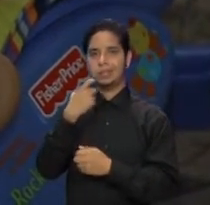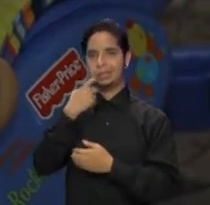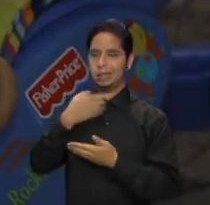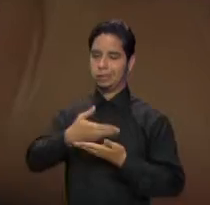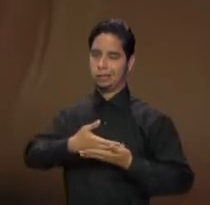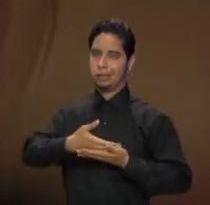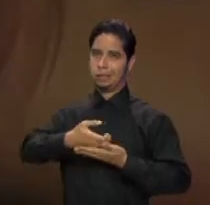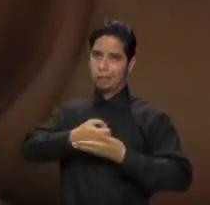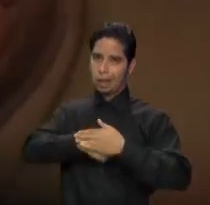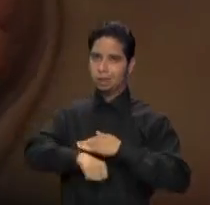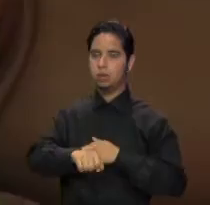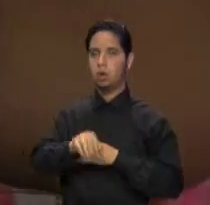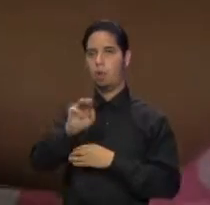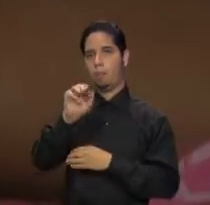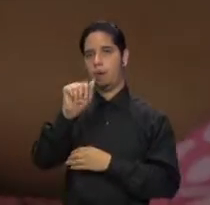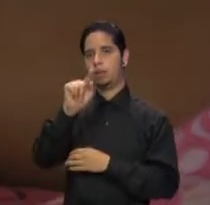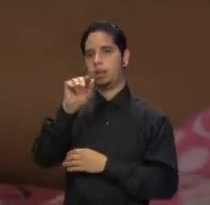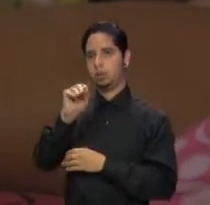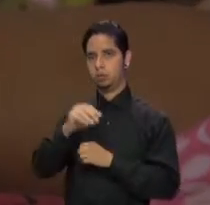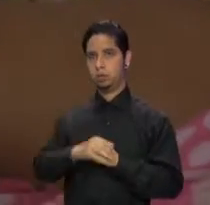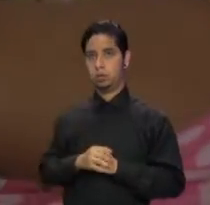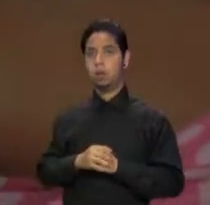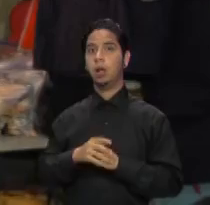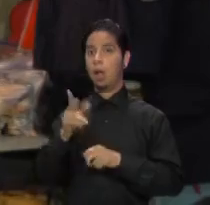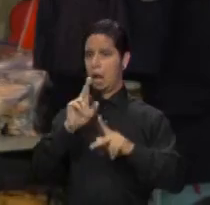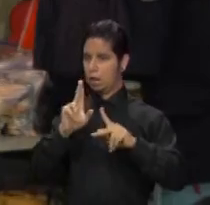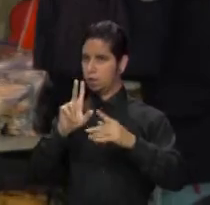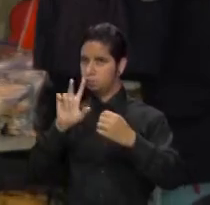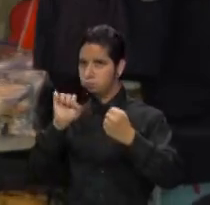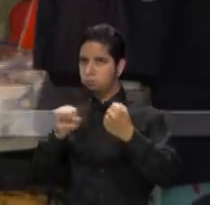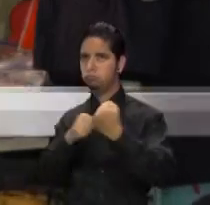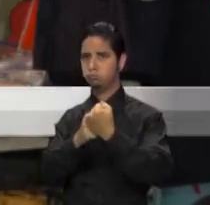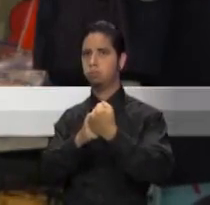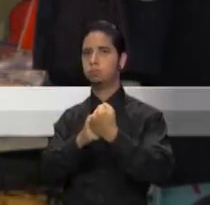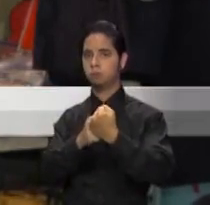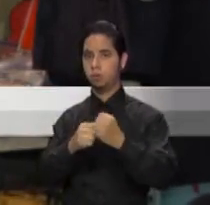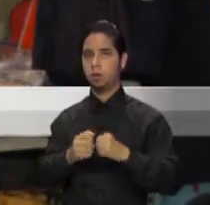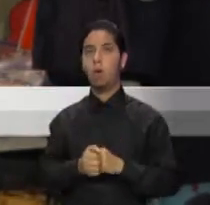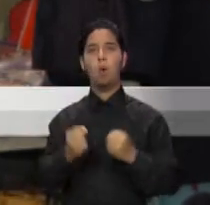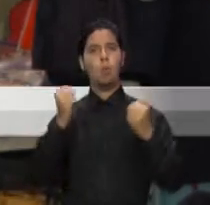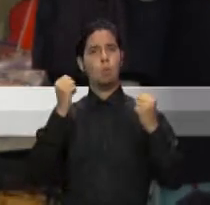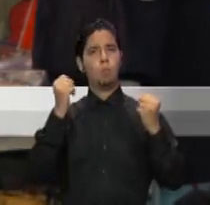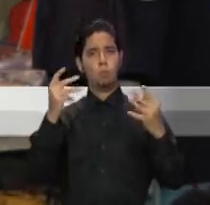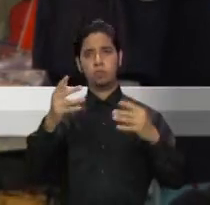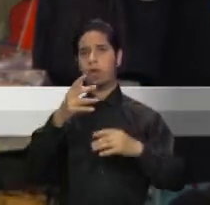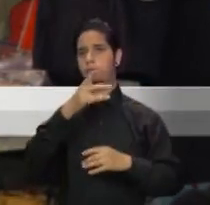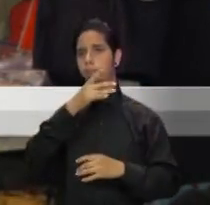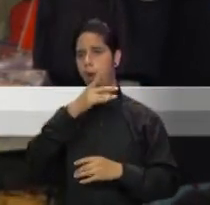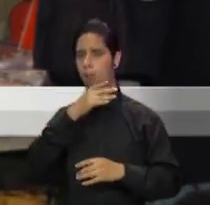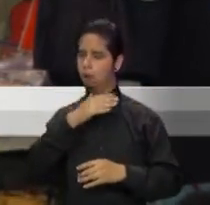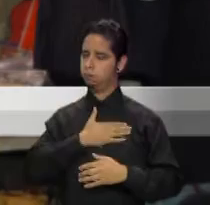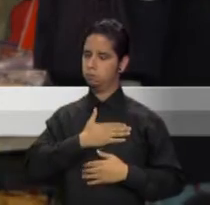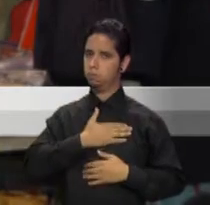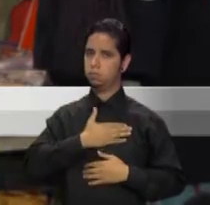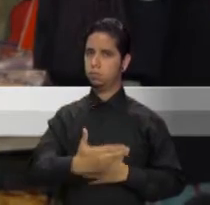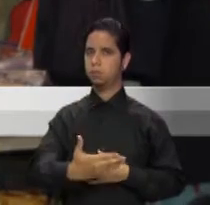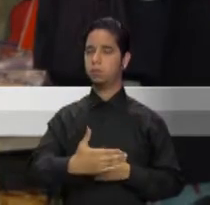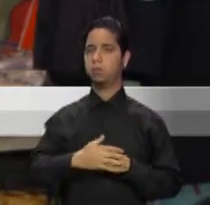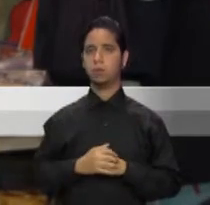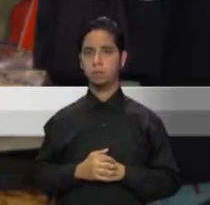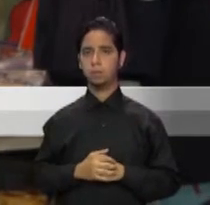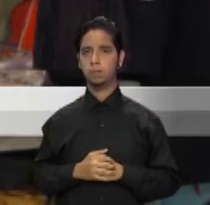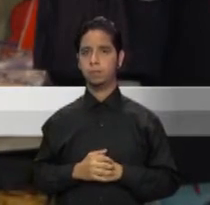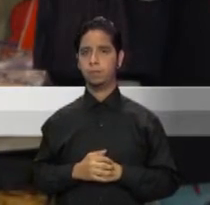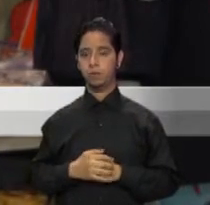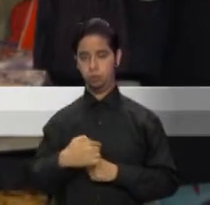Mateo. La respuesta al llamado ha sido solidaria. Se ha levantado un grupo de madres dispuestas en alerta y